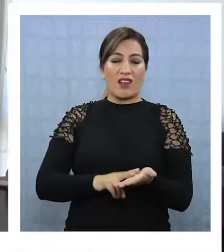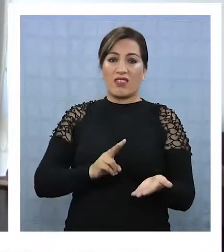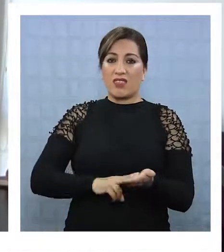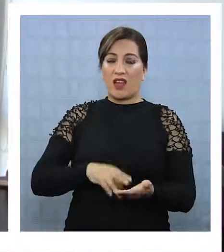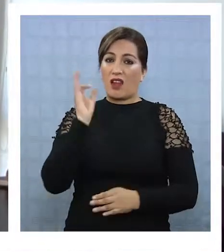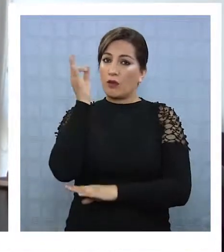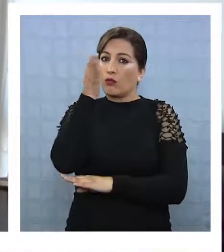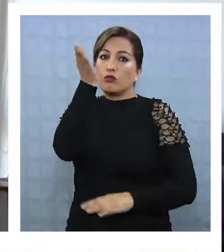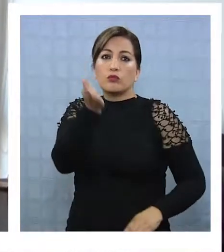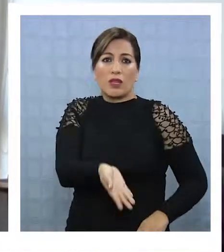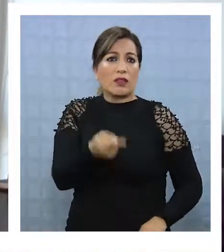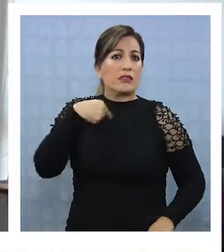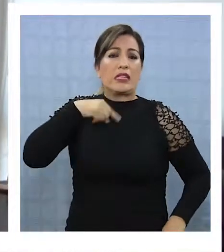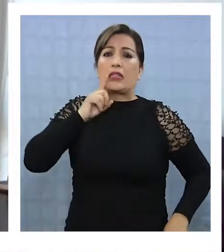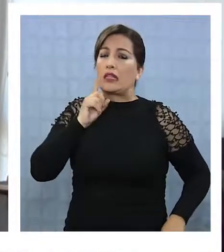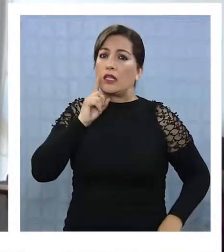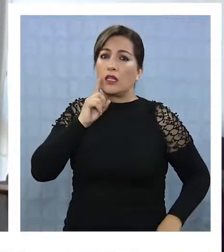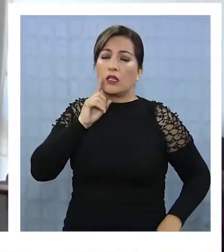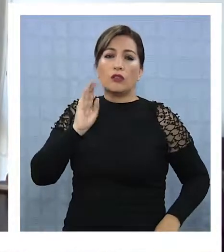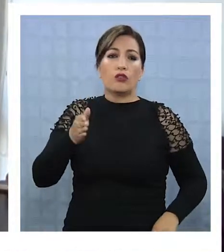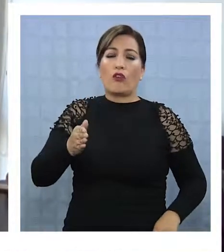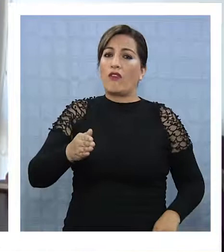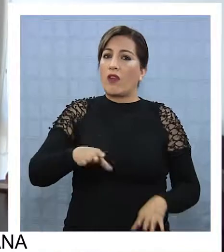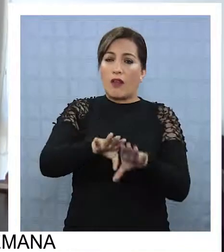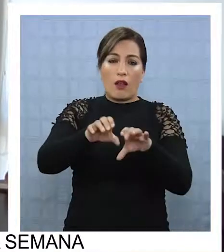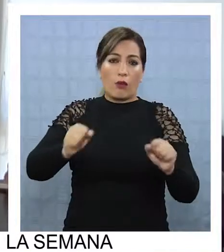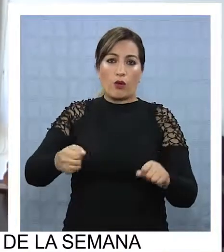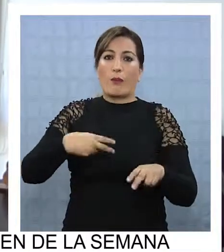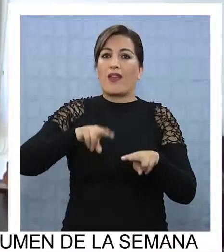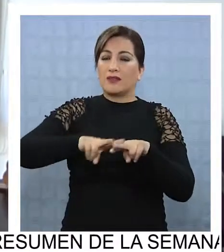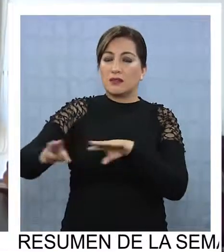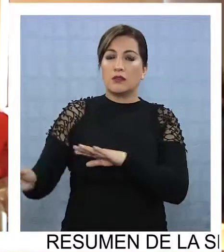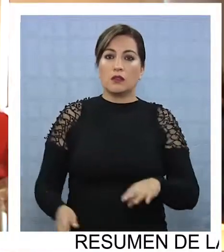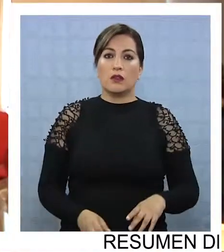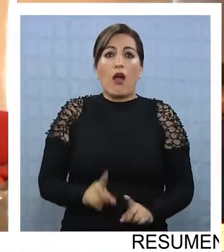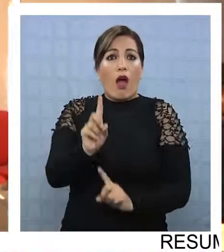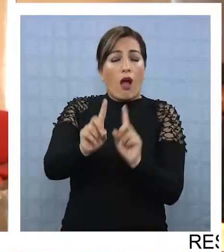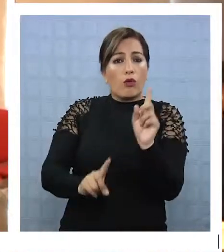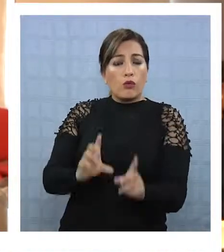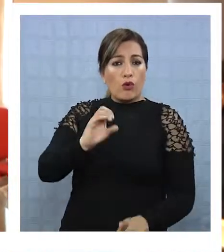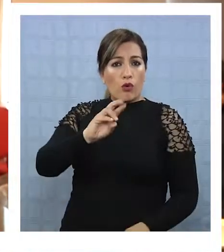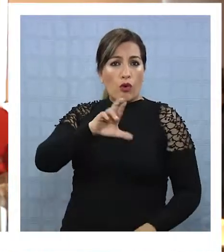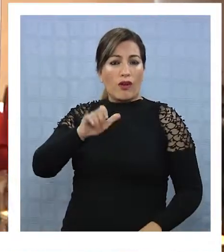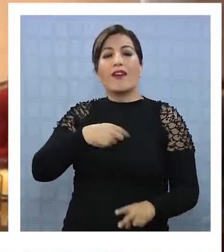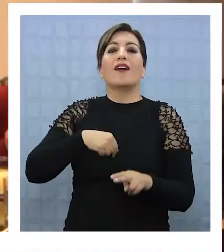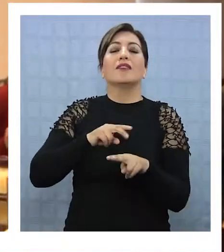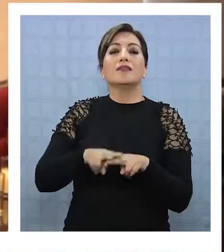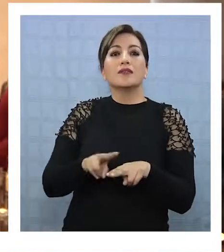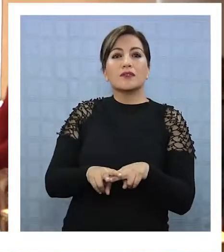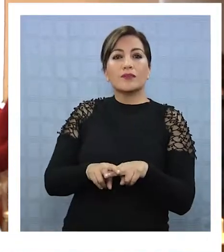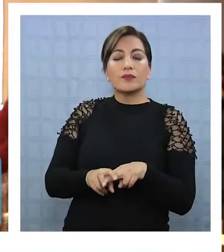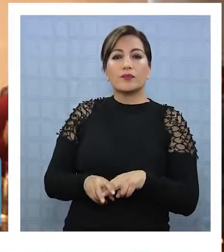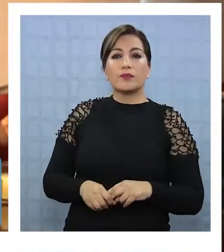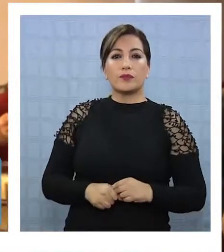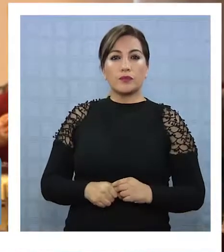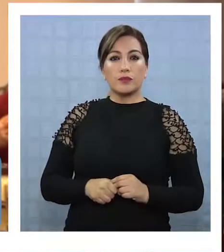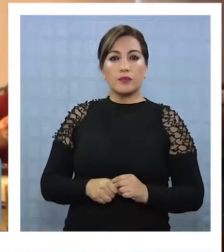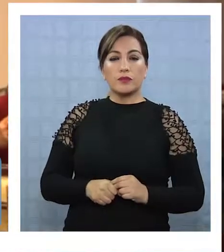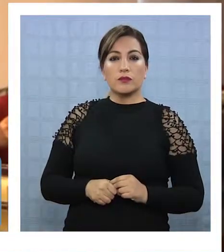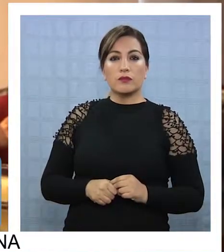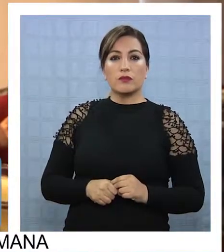poder suspender este consejo teniendo todavía el quórum suficiente para poder actuar. ¿Quieren algunos consejeros hacer, digamos,